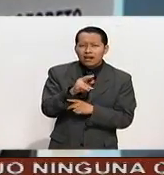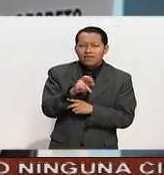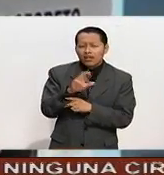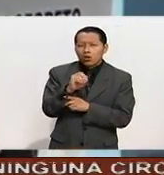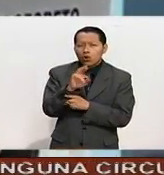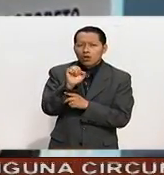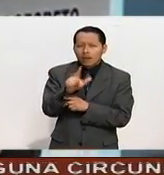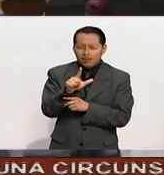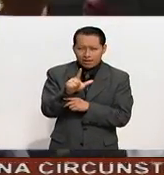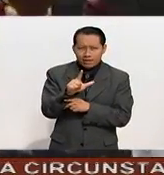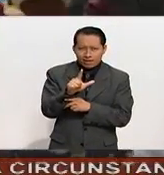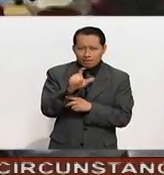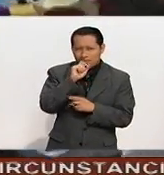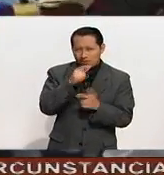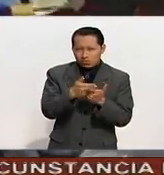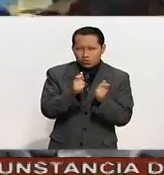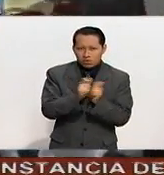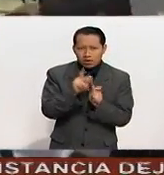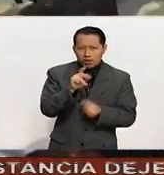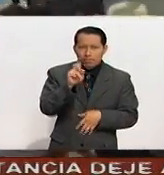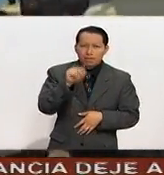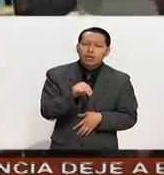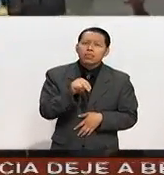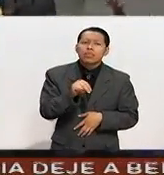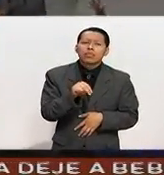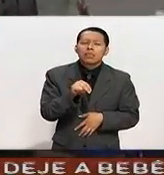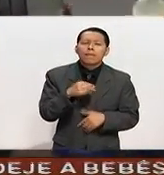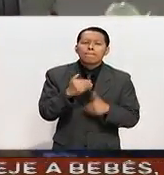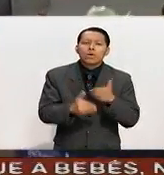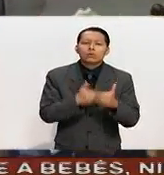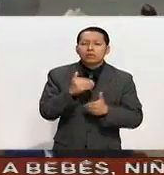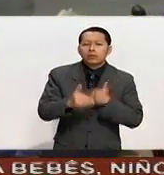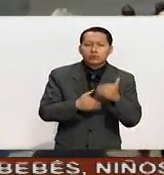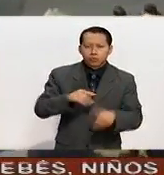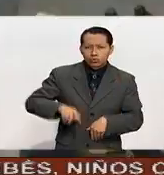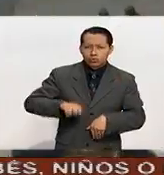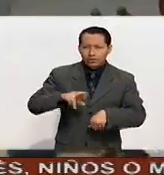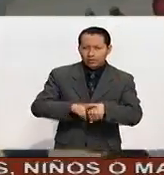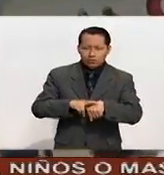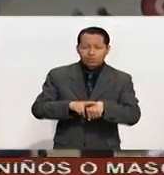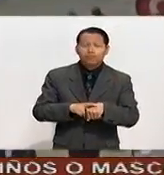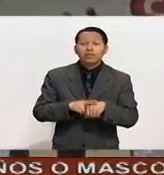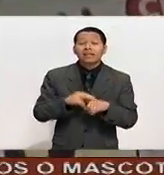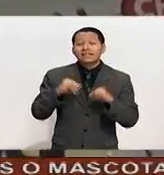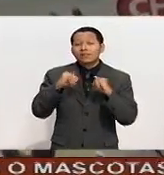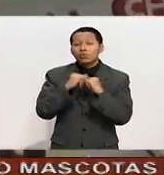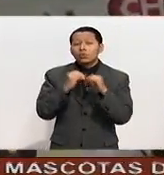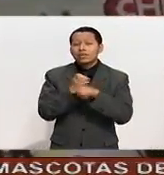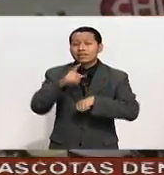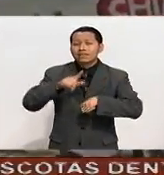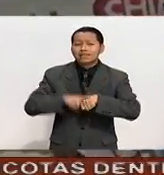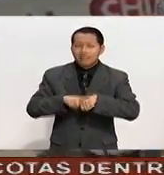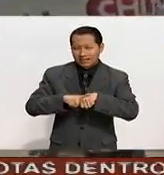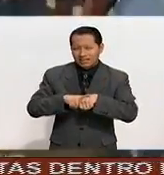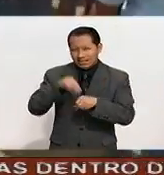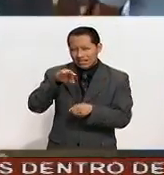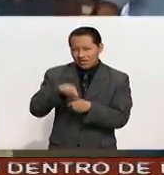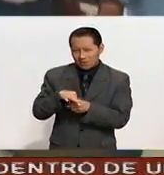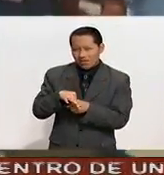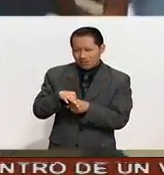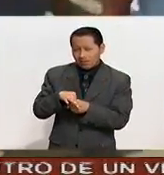Corral del Partido Acción Nacional en el proceso para la gubernatura. El Instituto Estatal Electoral recibió el escrito